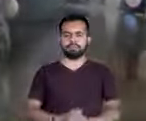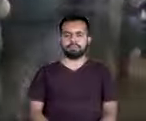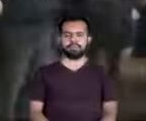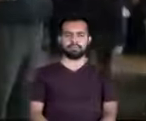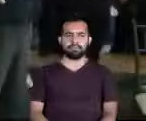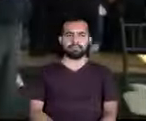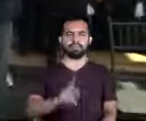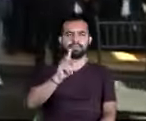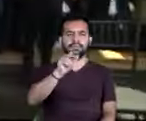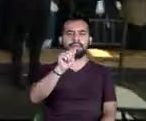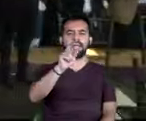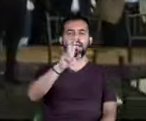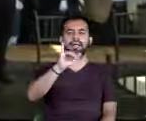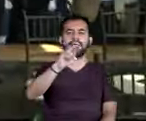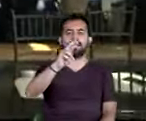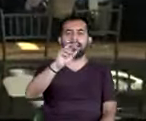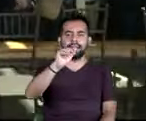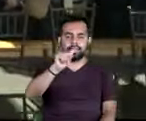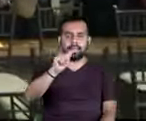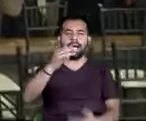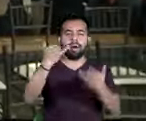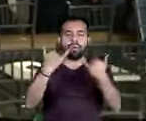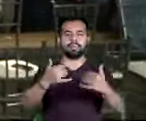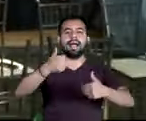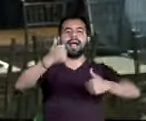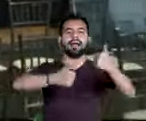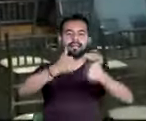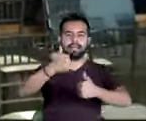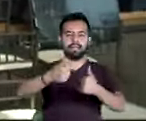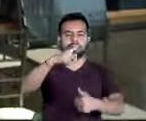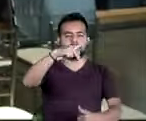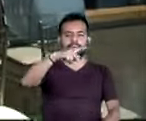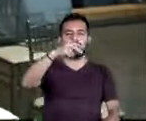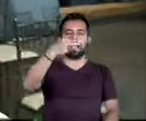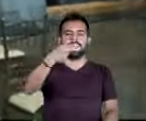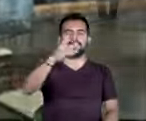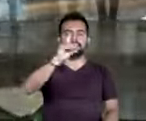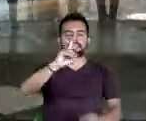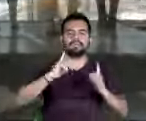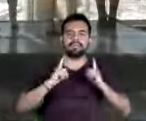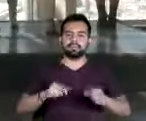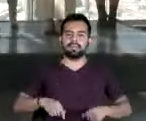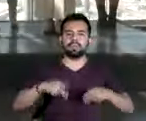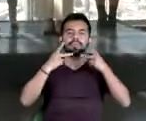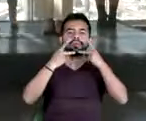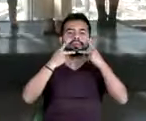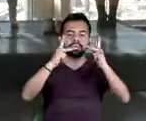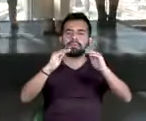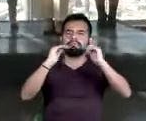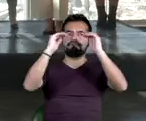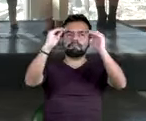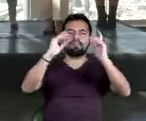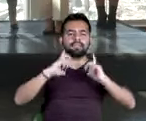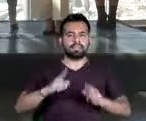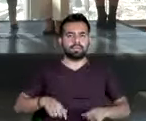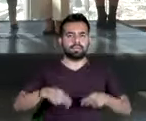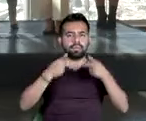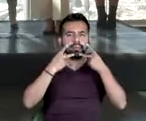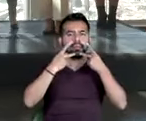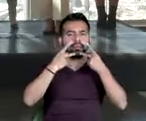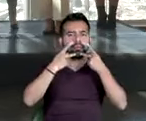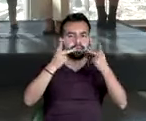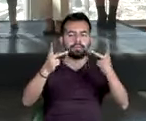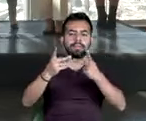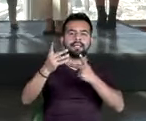Karina es en este momento candidata a PhD en Salud Pública, es máster en Salud Pública, licenciada en Historias y